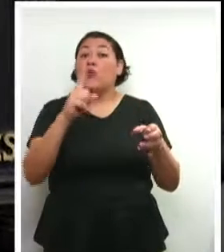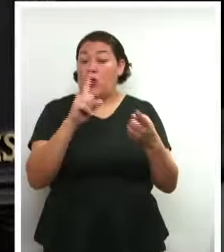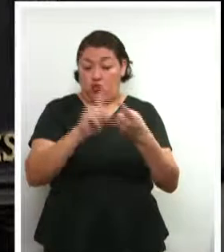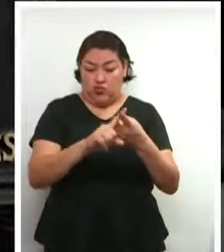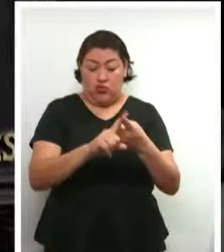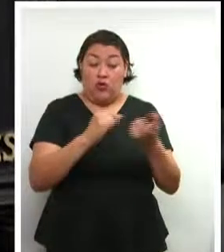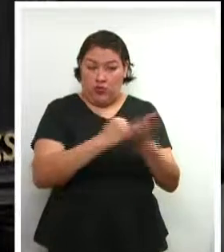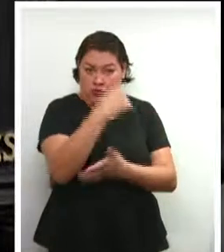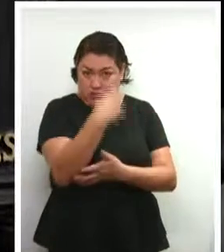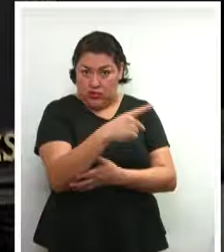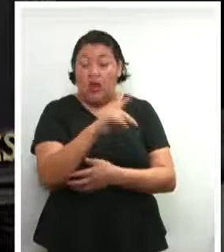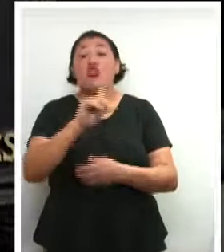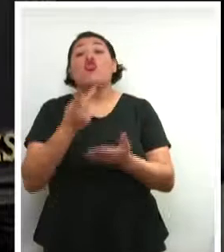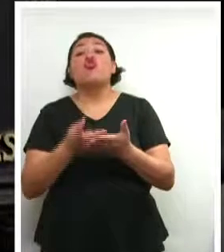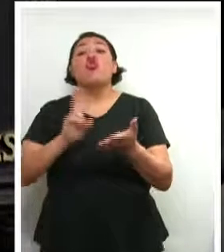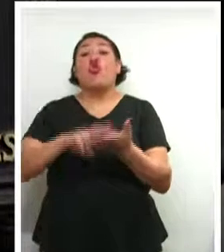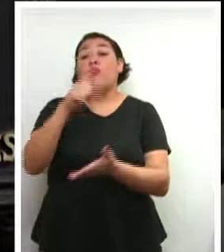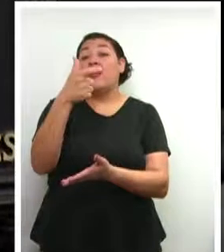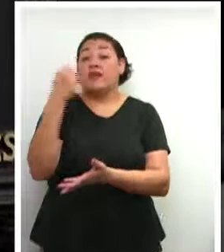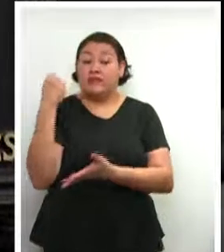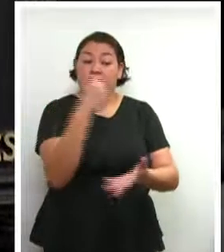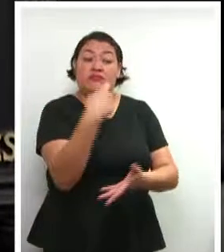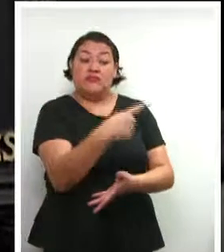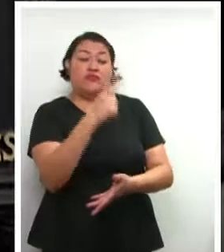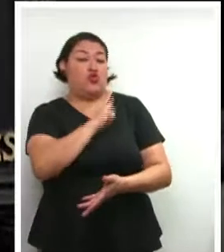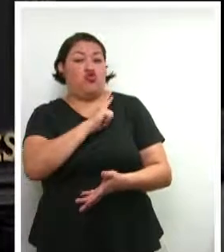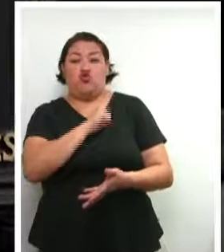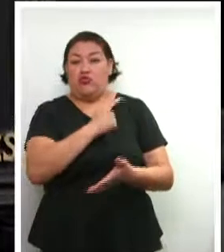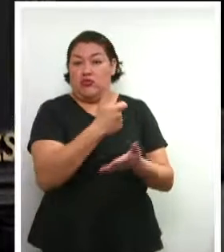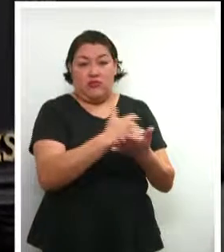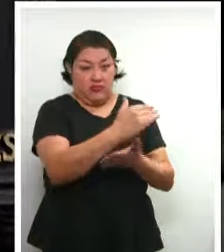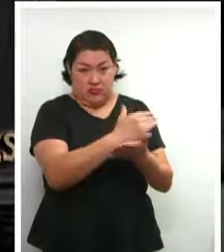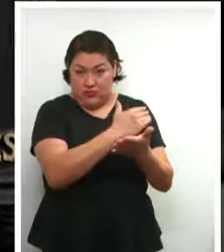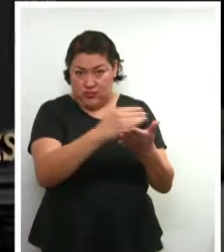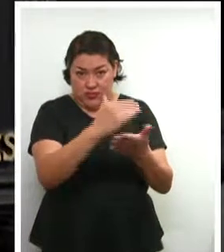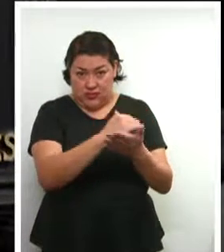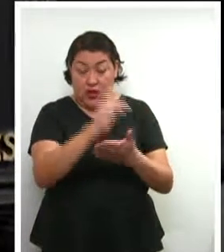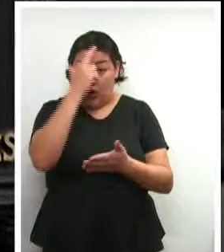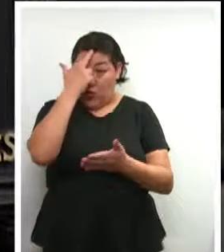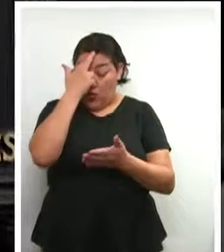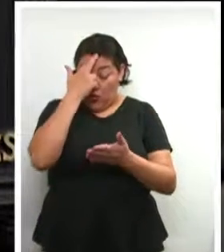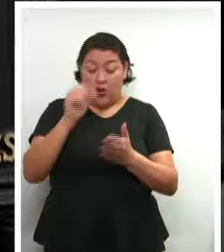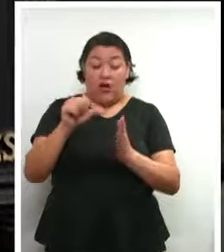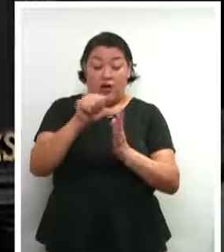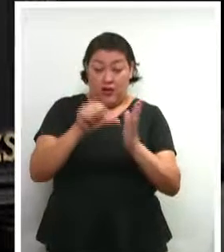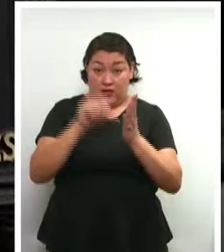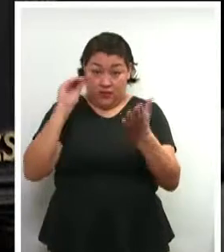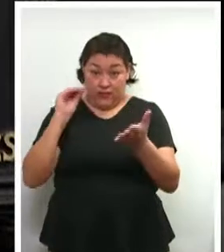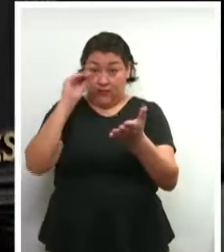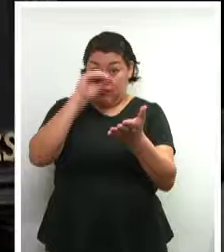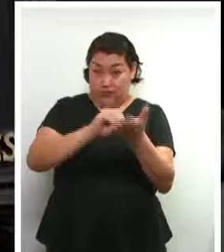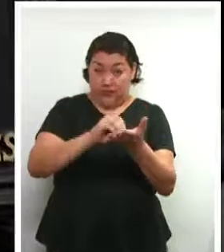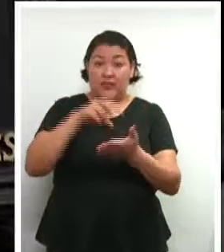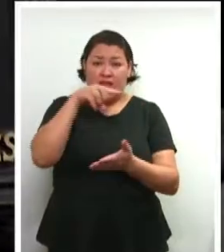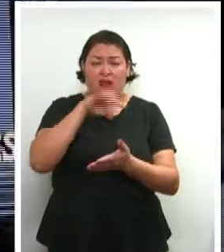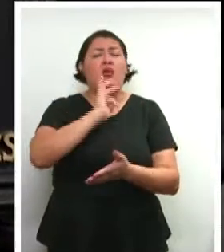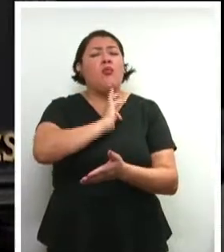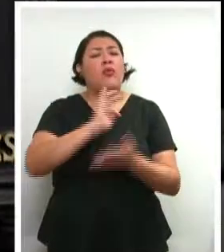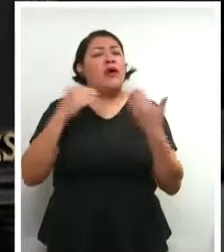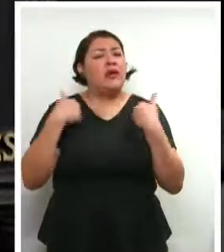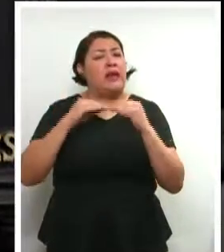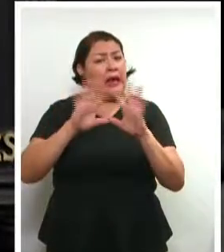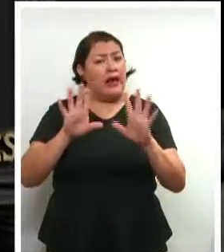financiera. La integración de los órganos constitucionales autónomos y el estatuto de sus titulares. Este principio debe entenderse